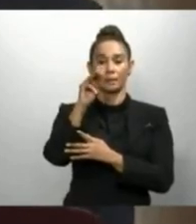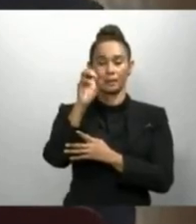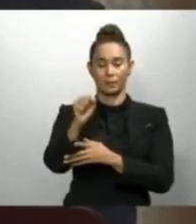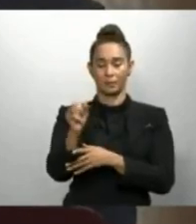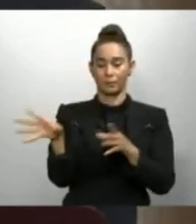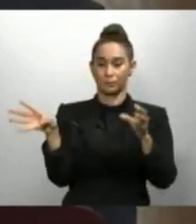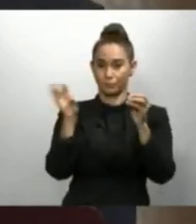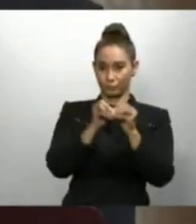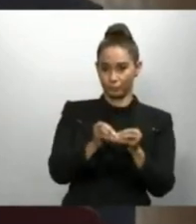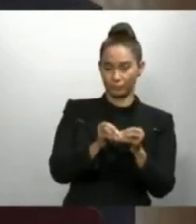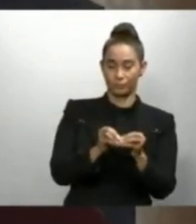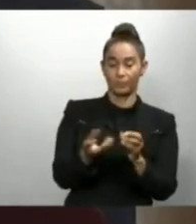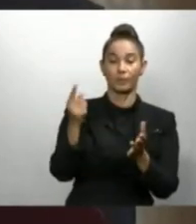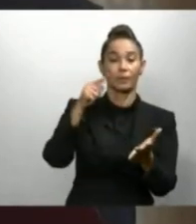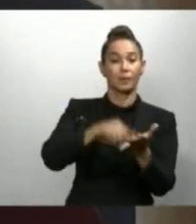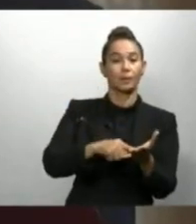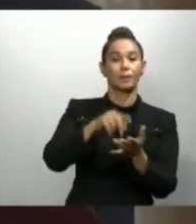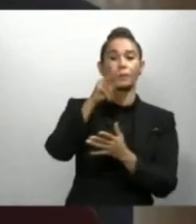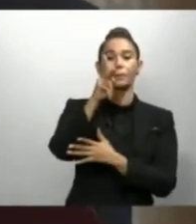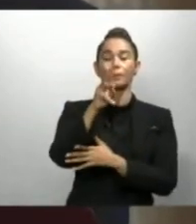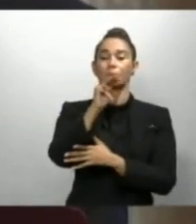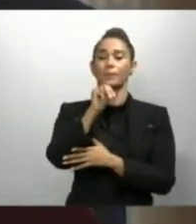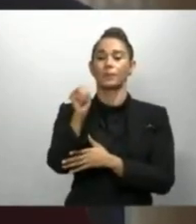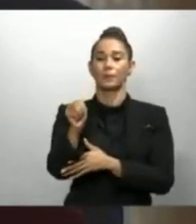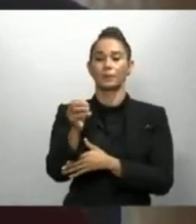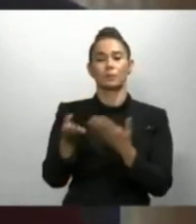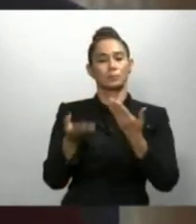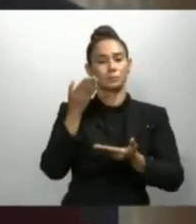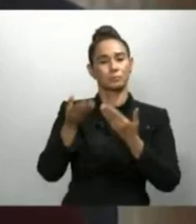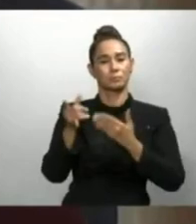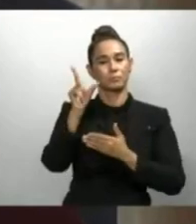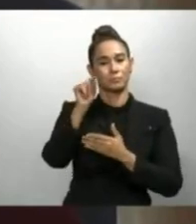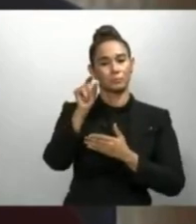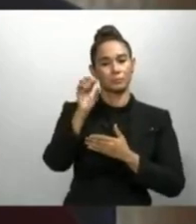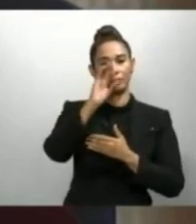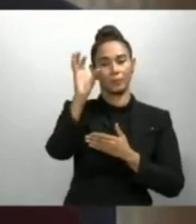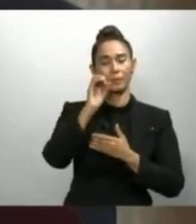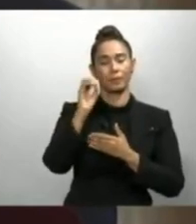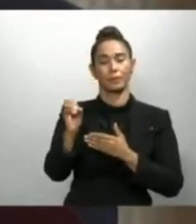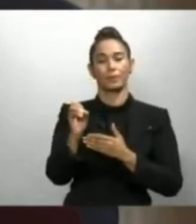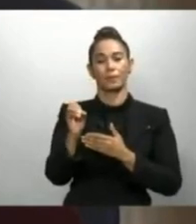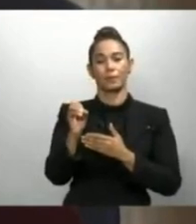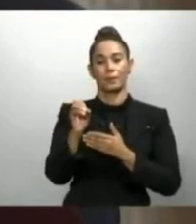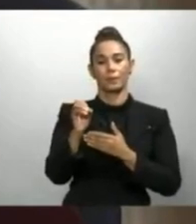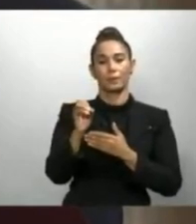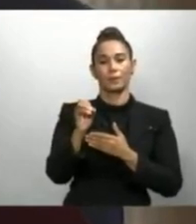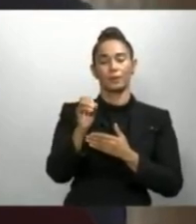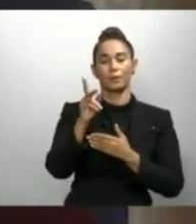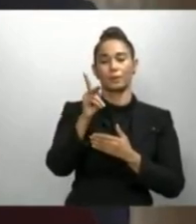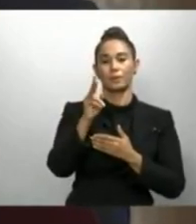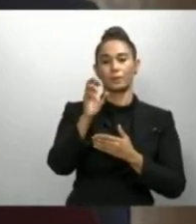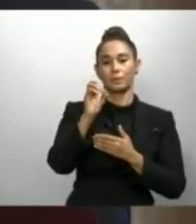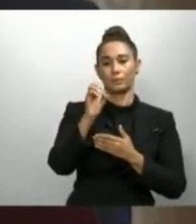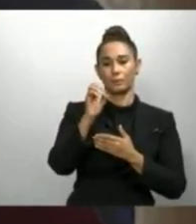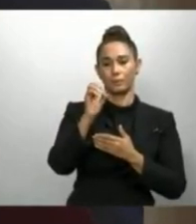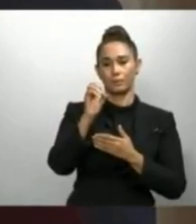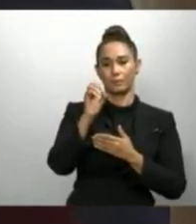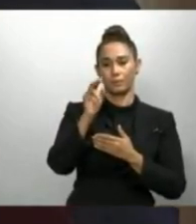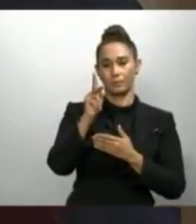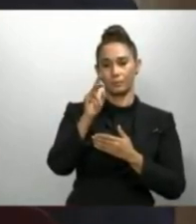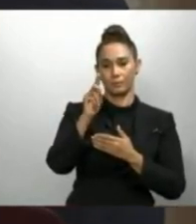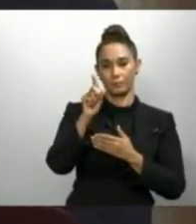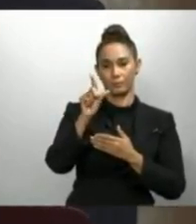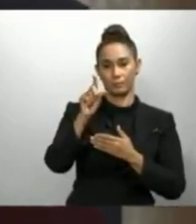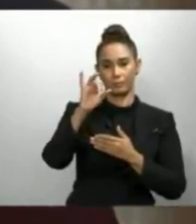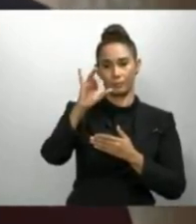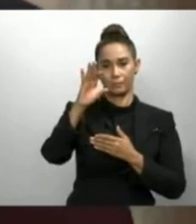por cada 1000 kilogramos o 20% de acetato de propilo o 20%